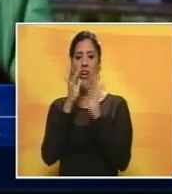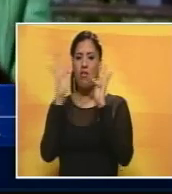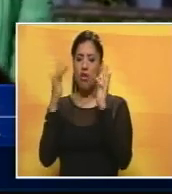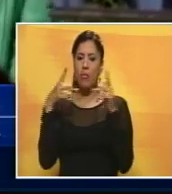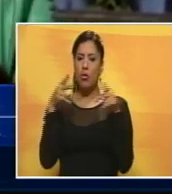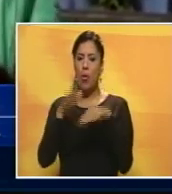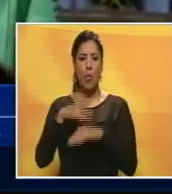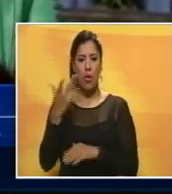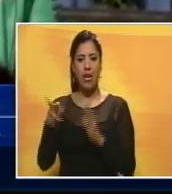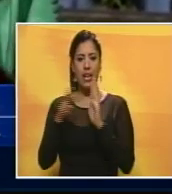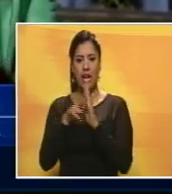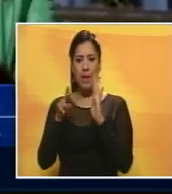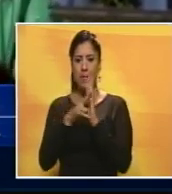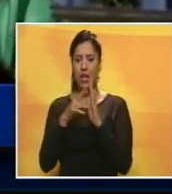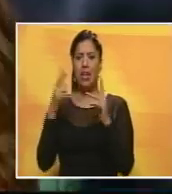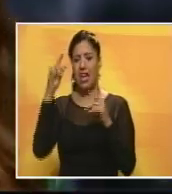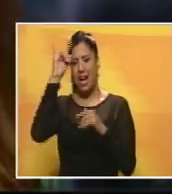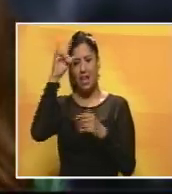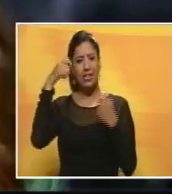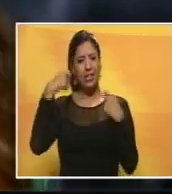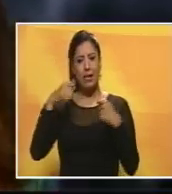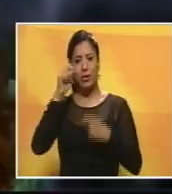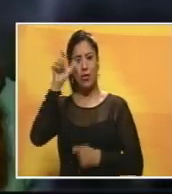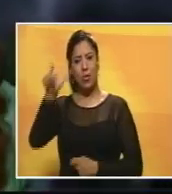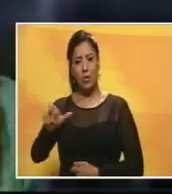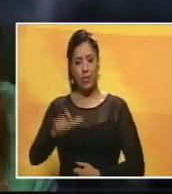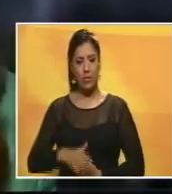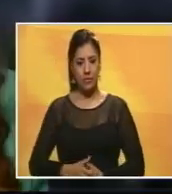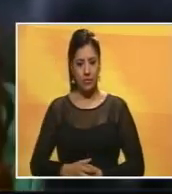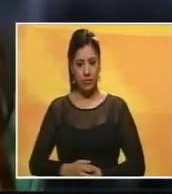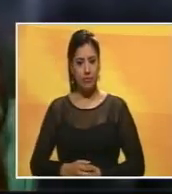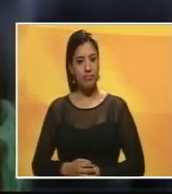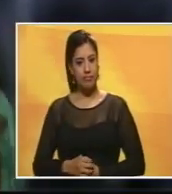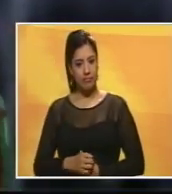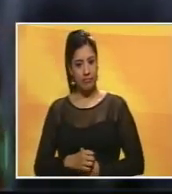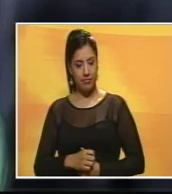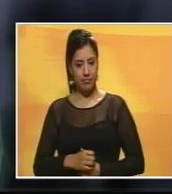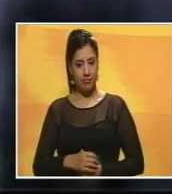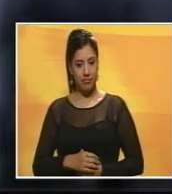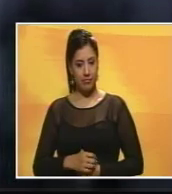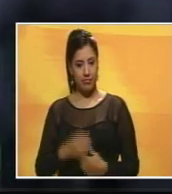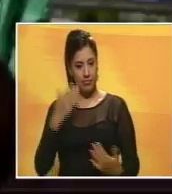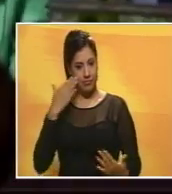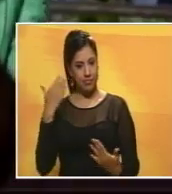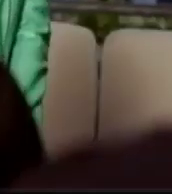motivos fueron constantes infidelidades por parte de él. Mi amor, te